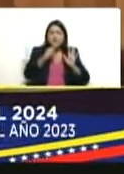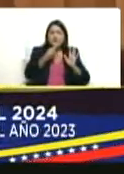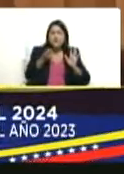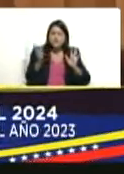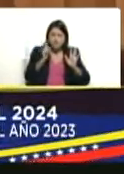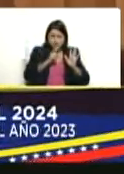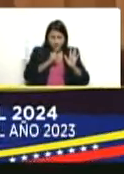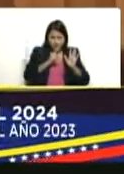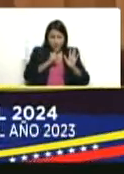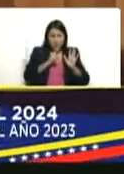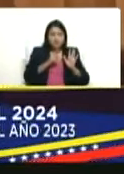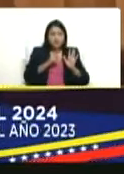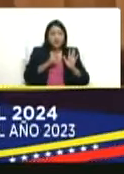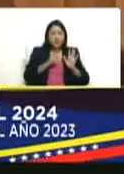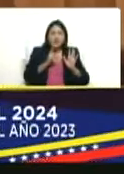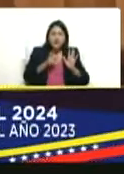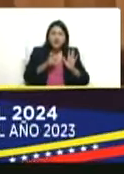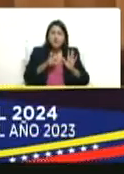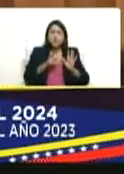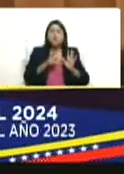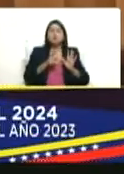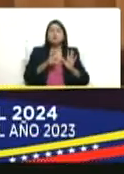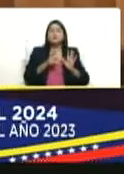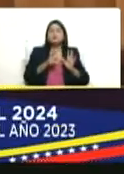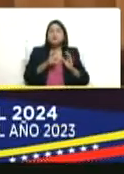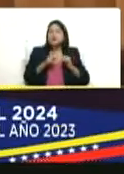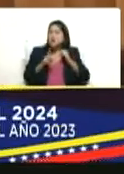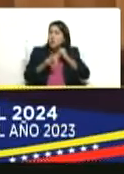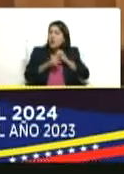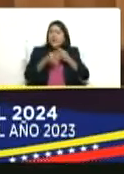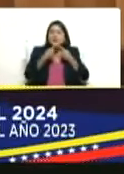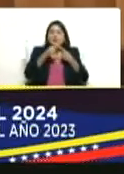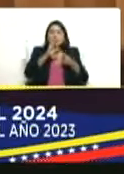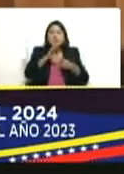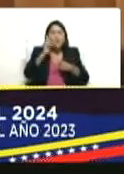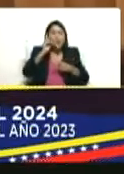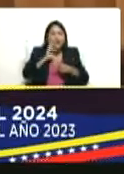debemos actuar, como decía el libertador Simón Bolívar.